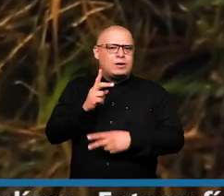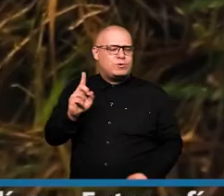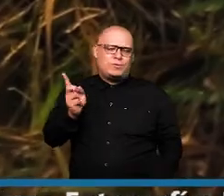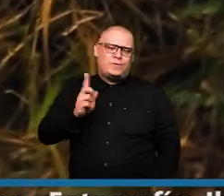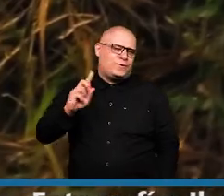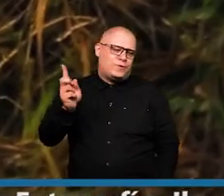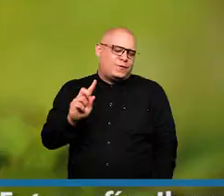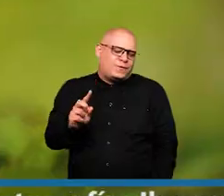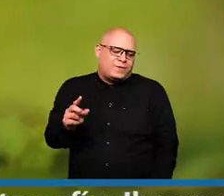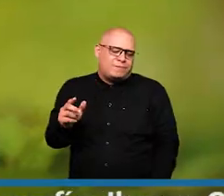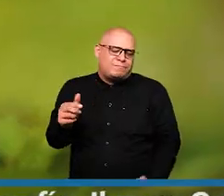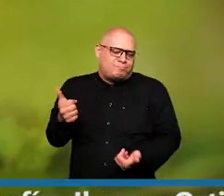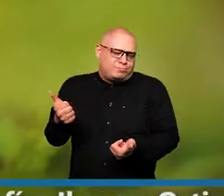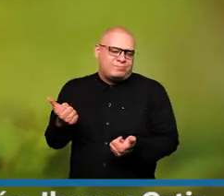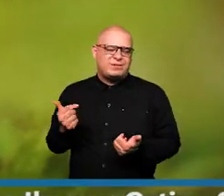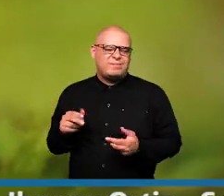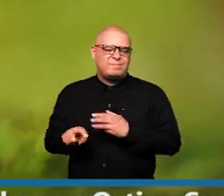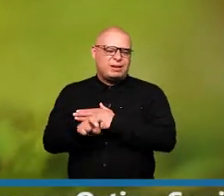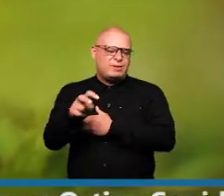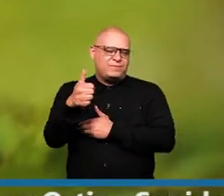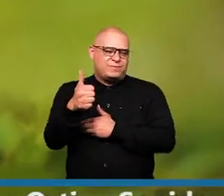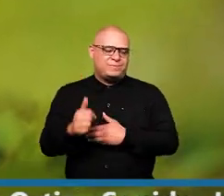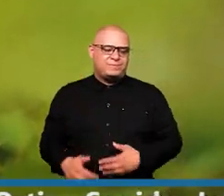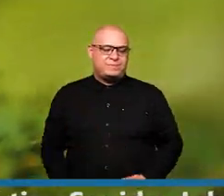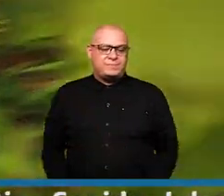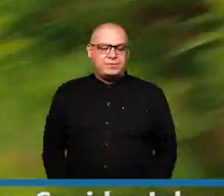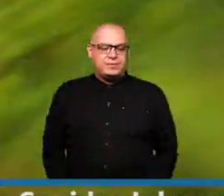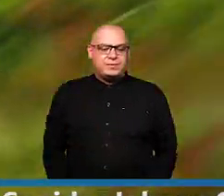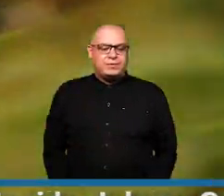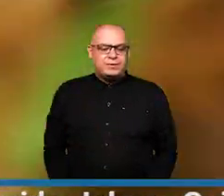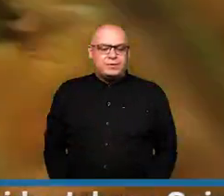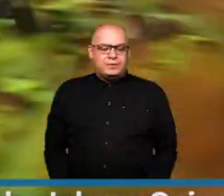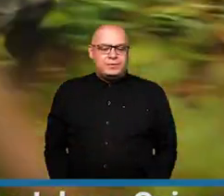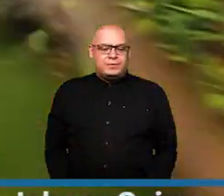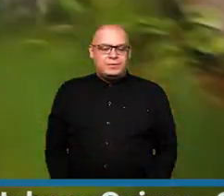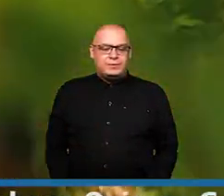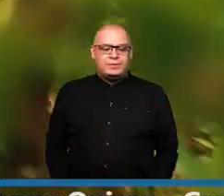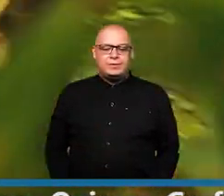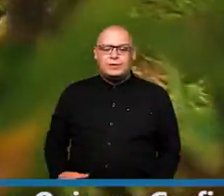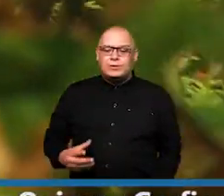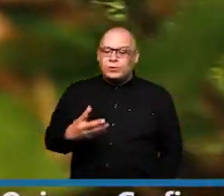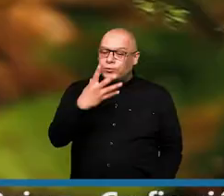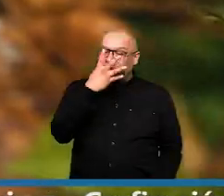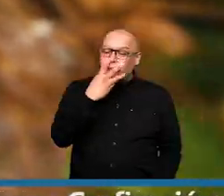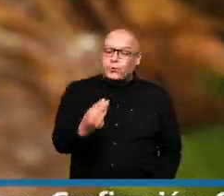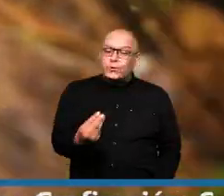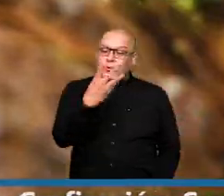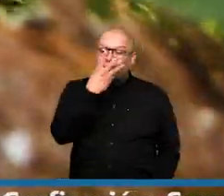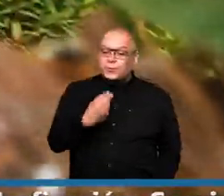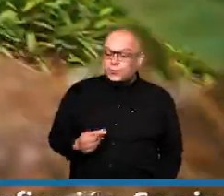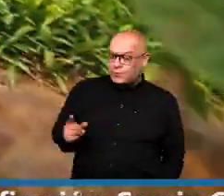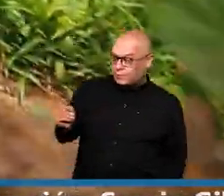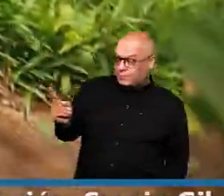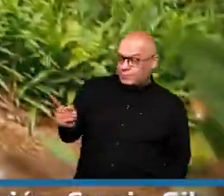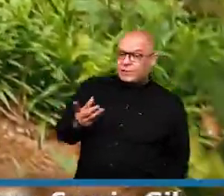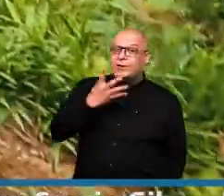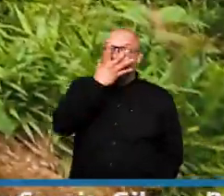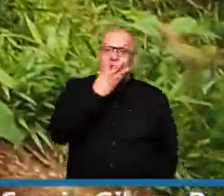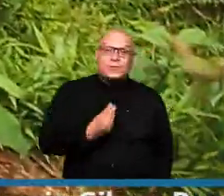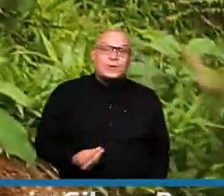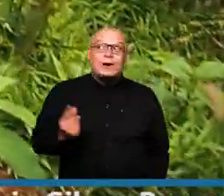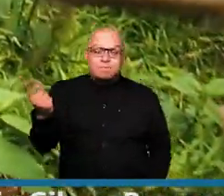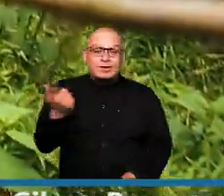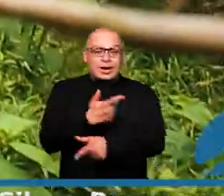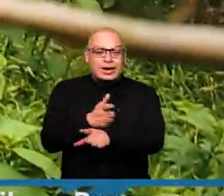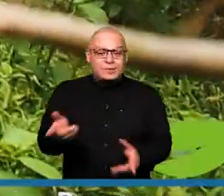También liberamos un individuo de zorro, los zorros son comunes en el Valle de Aburrá. El esfuerzo del convenio de fauna silvestre entre